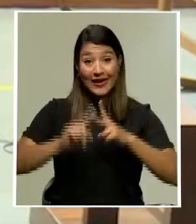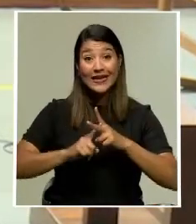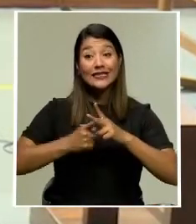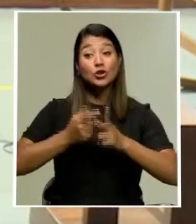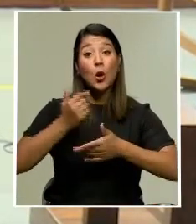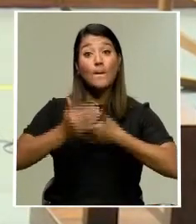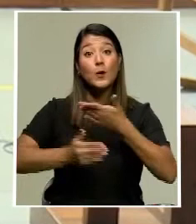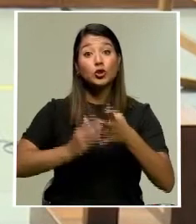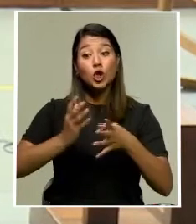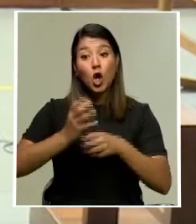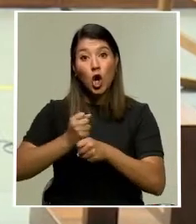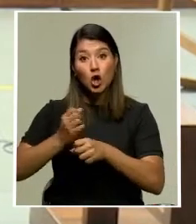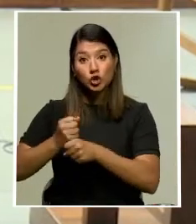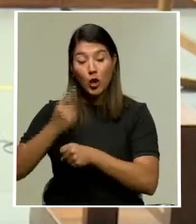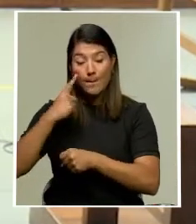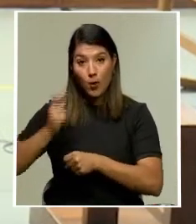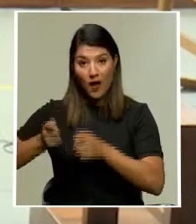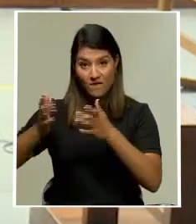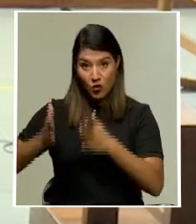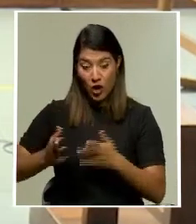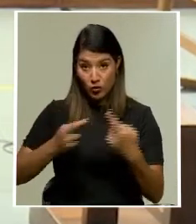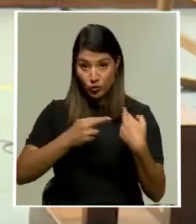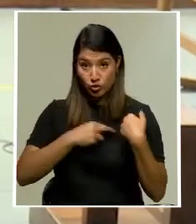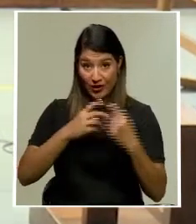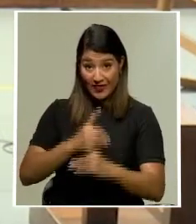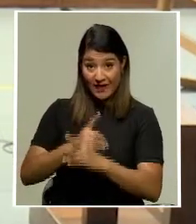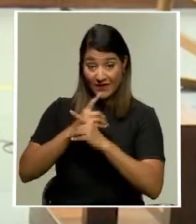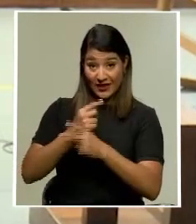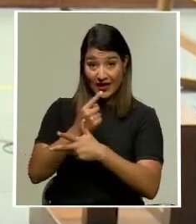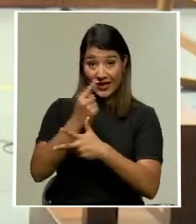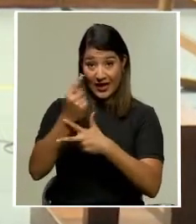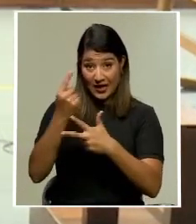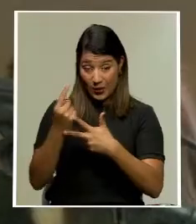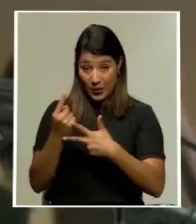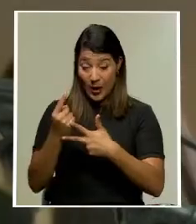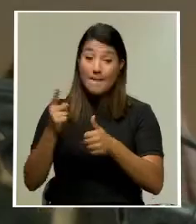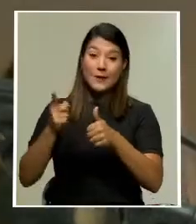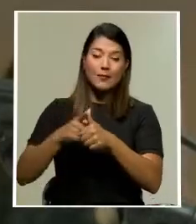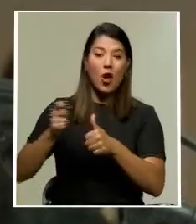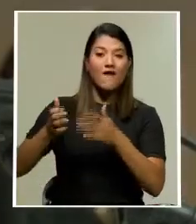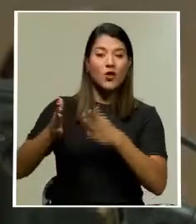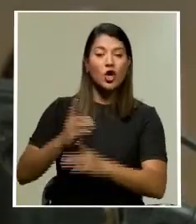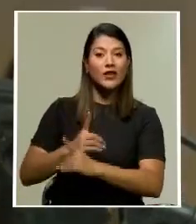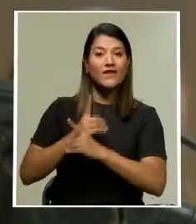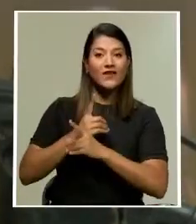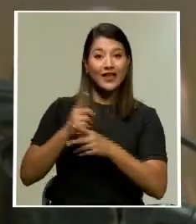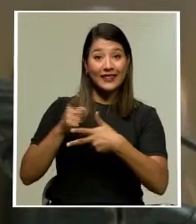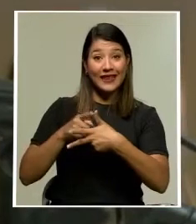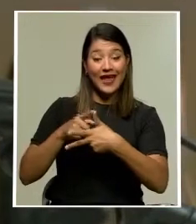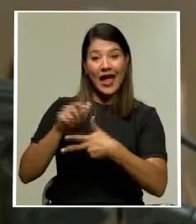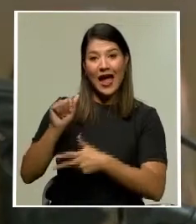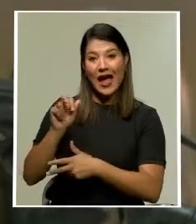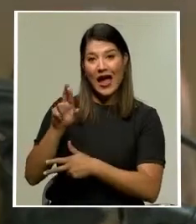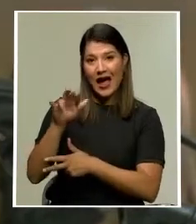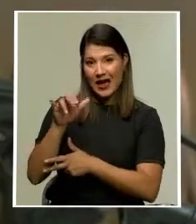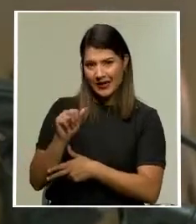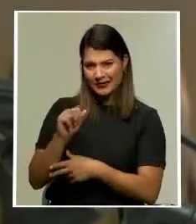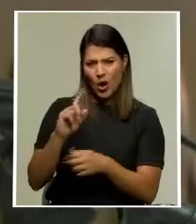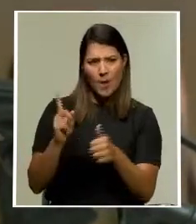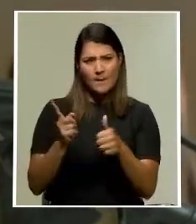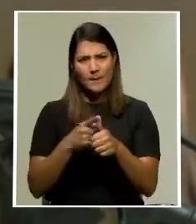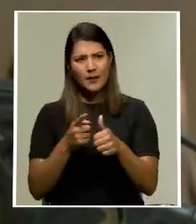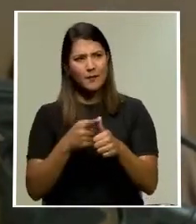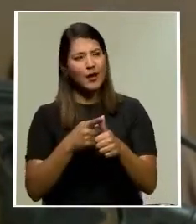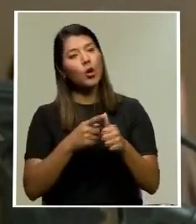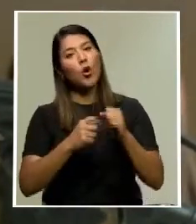conclusiones de los abogados defensores. Lo hicieron con los abogados de Johnny Araya. Uno de los primeros cuestionamientos fue la publicación